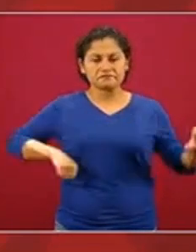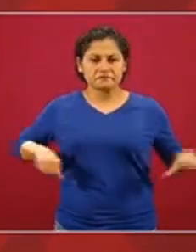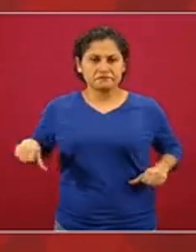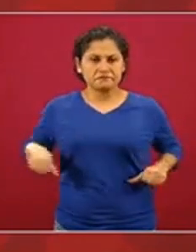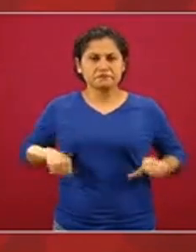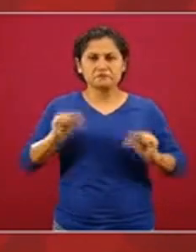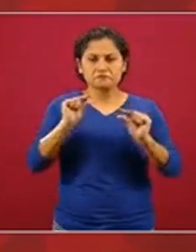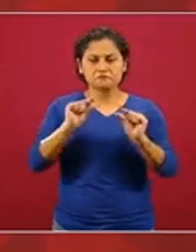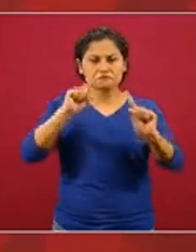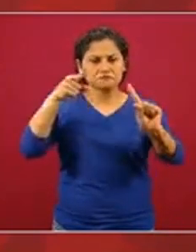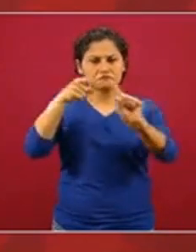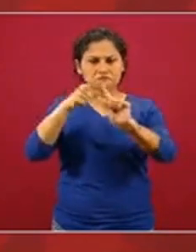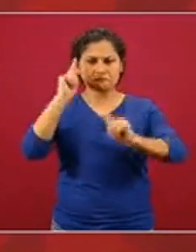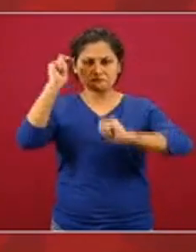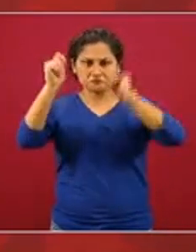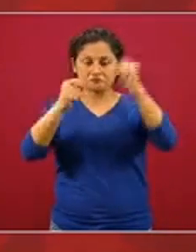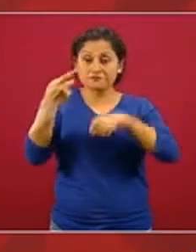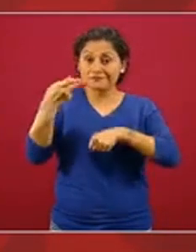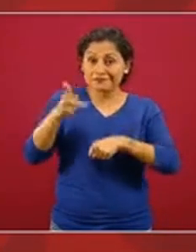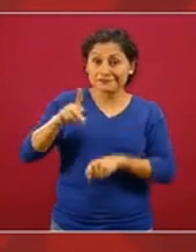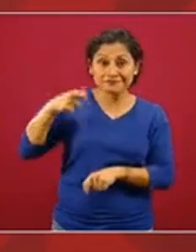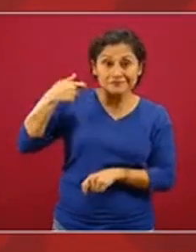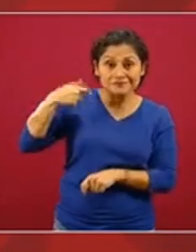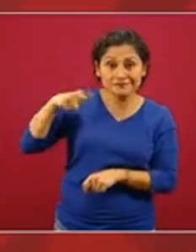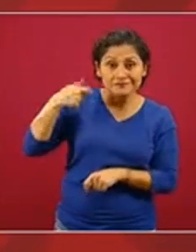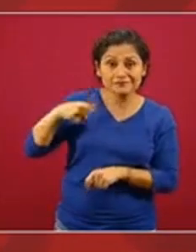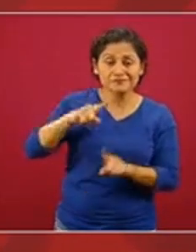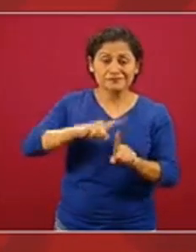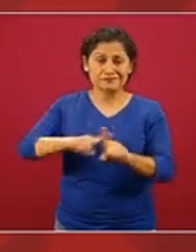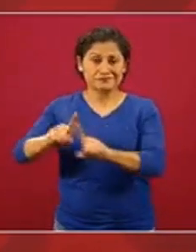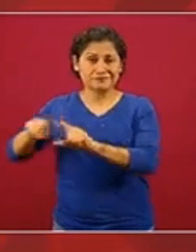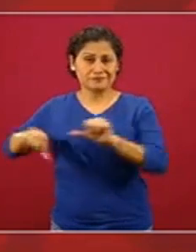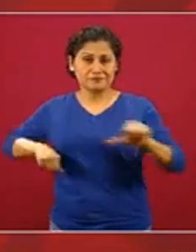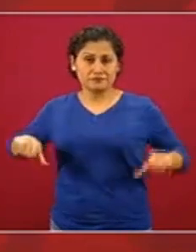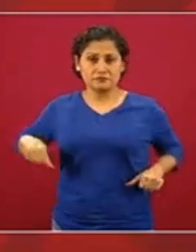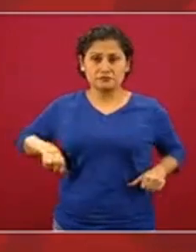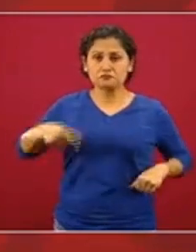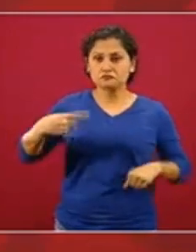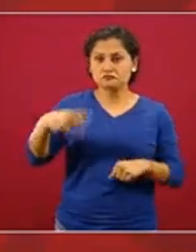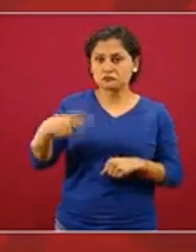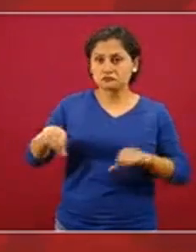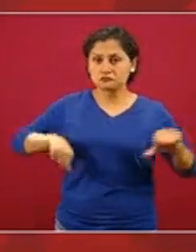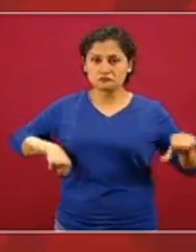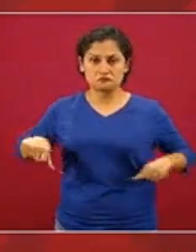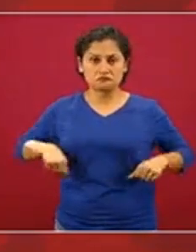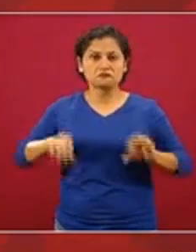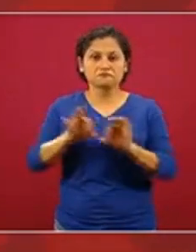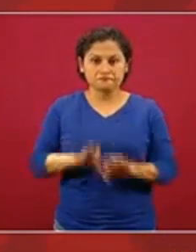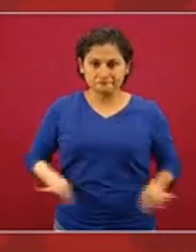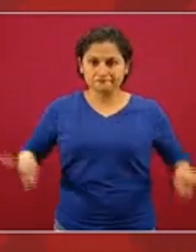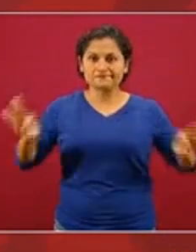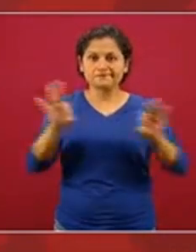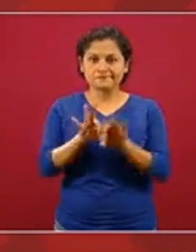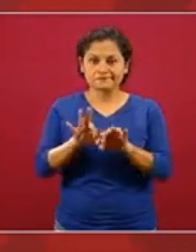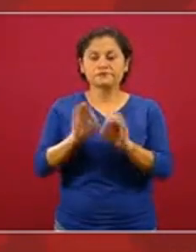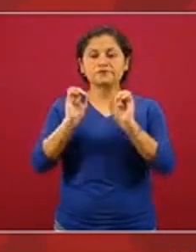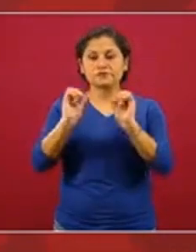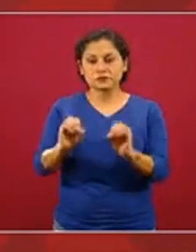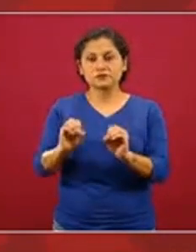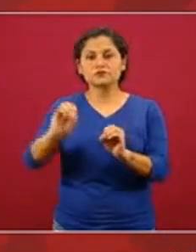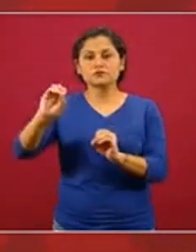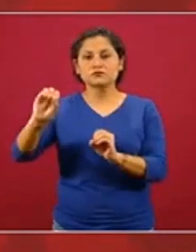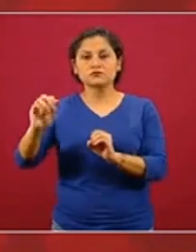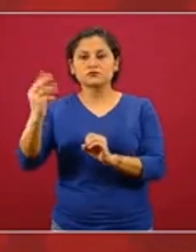Querétaro tiene una diversidad, pero varios de ellos son actividades esenciales y entonces, o incluye las nuevas